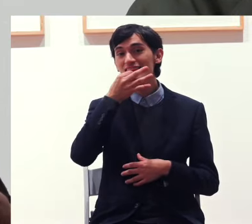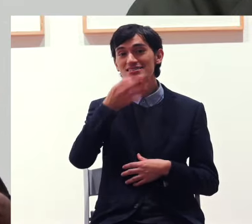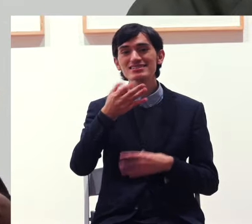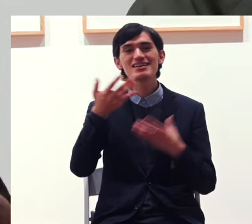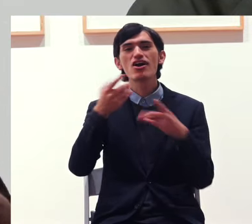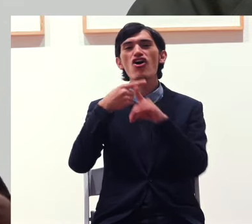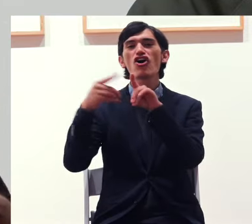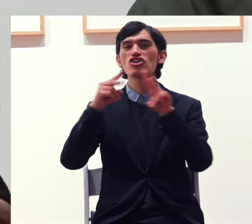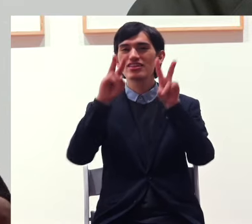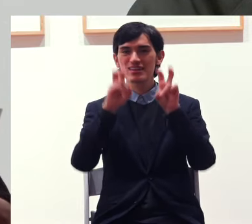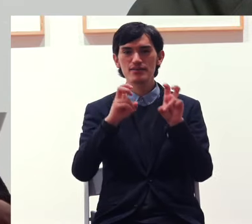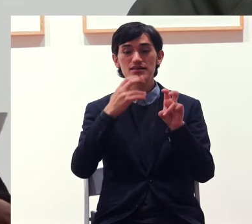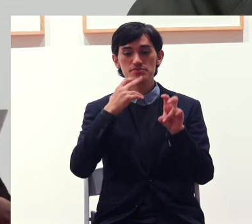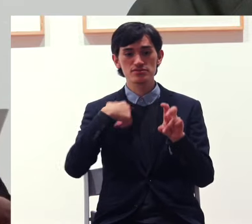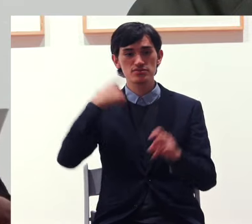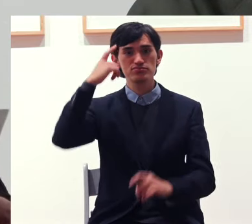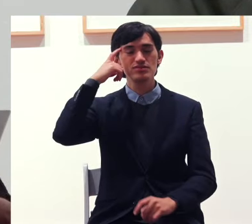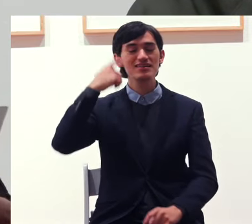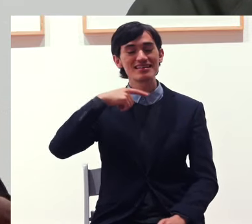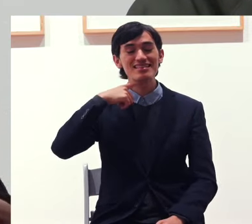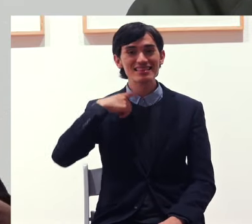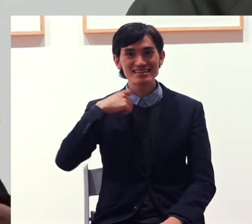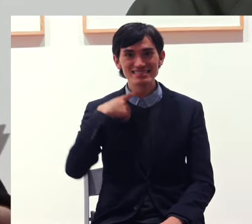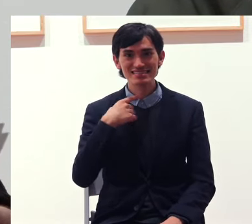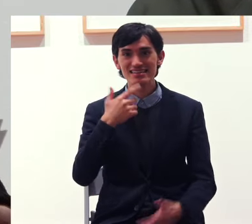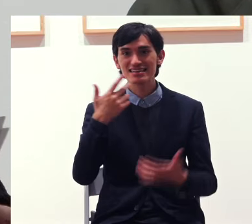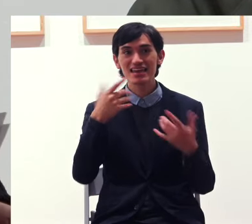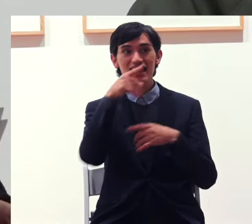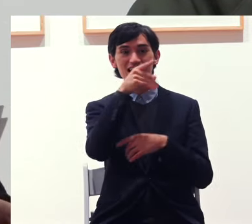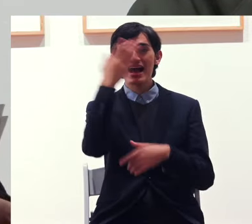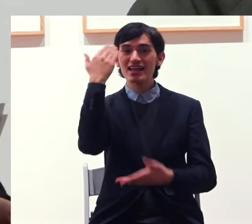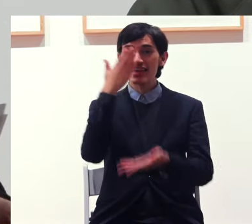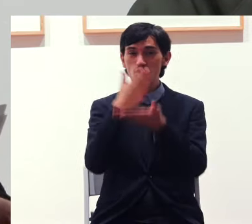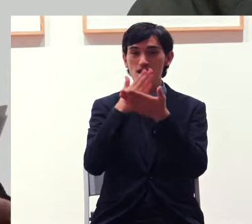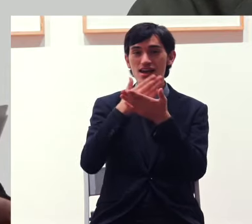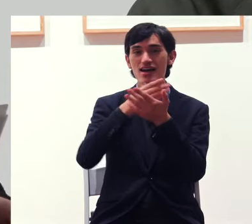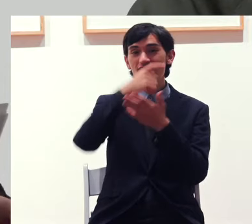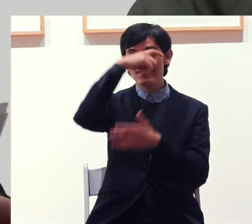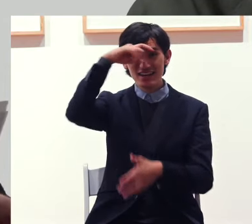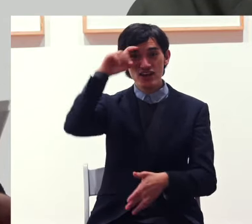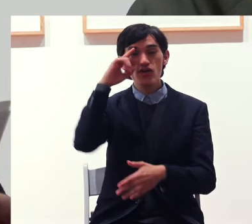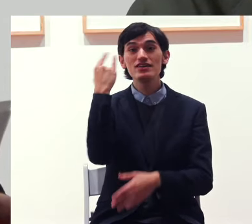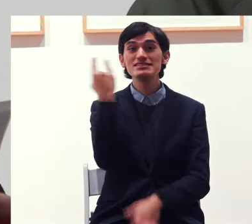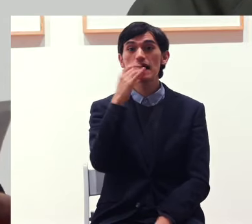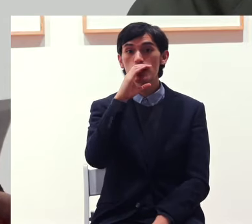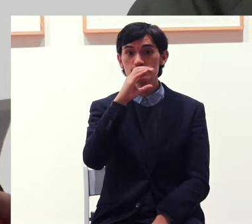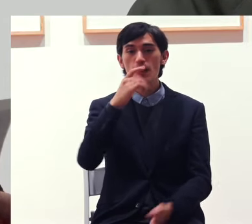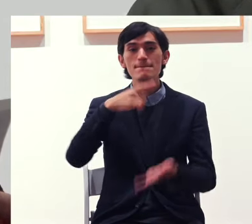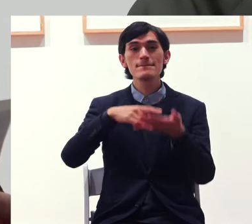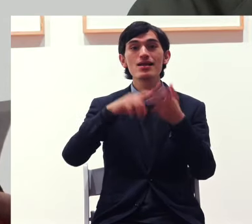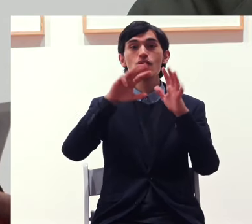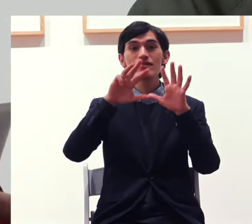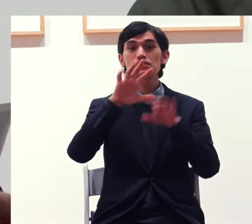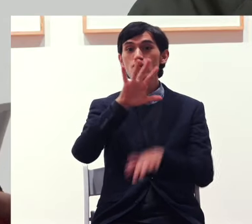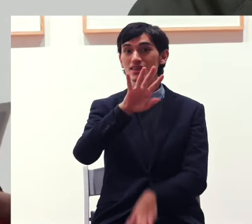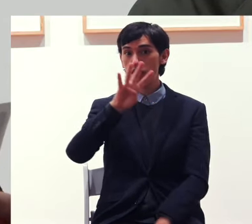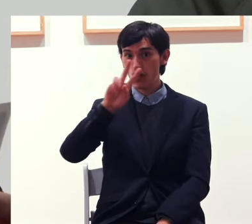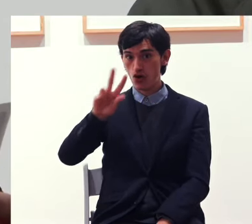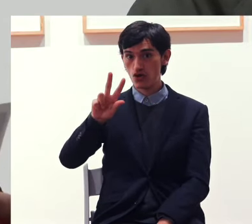Bueno, y también quiero decir algo sobre, que me pareció muy interesante, que él tomó en la Escuela de Verano de la Universidad de